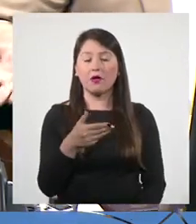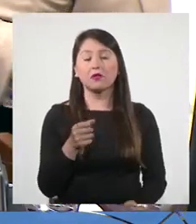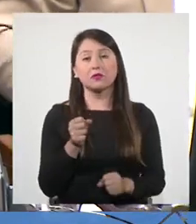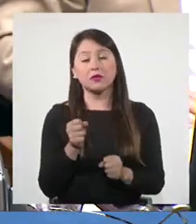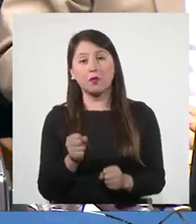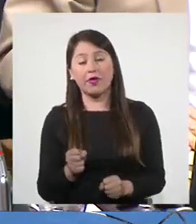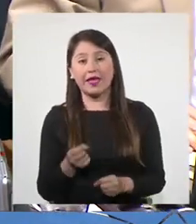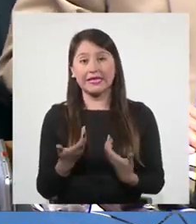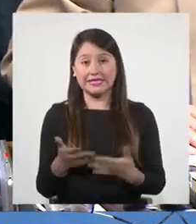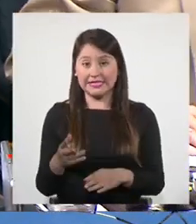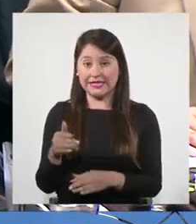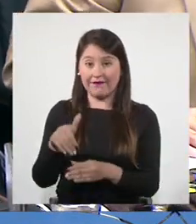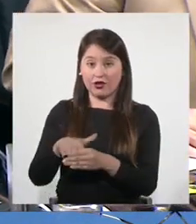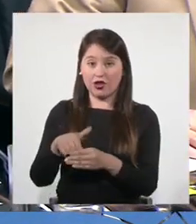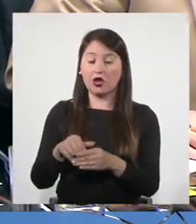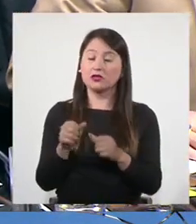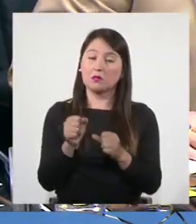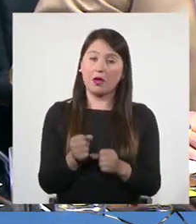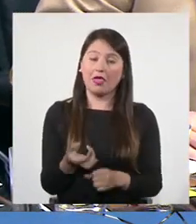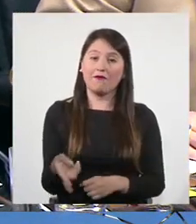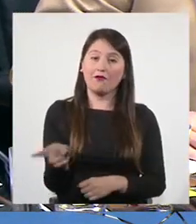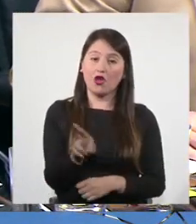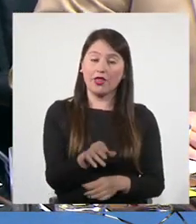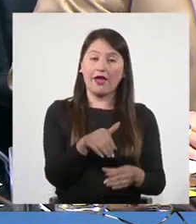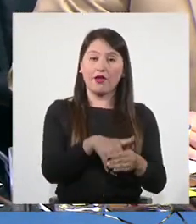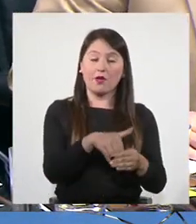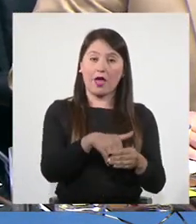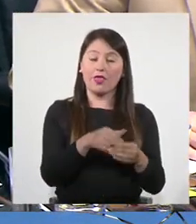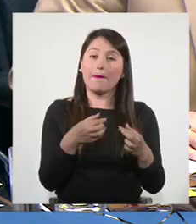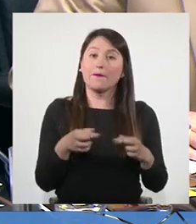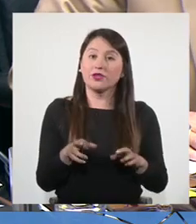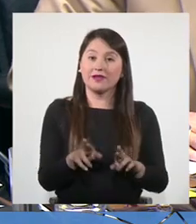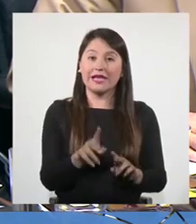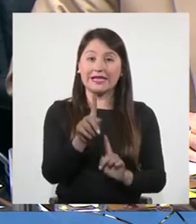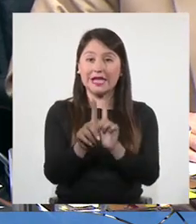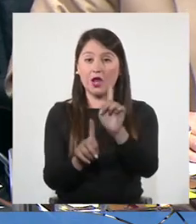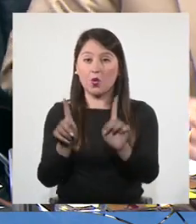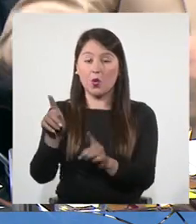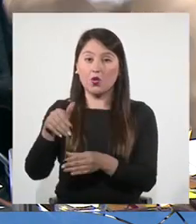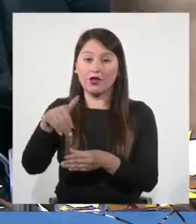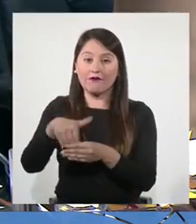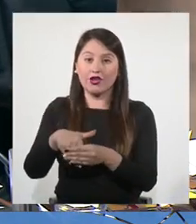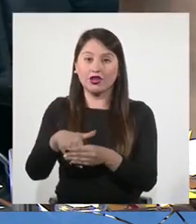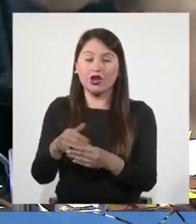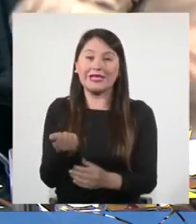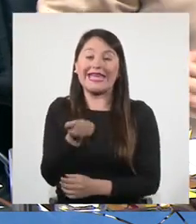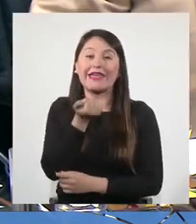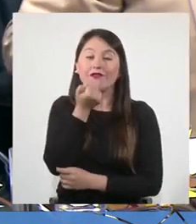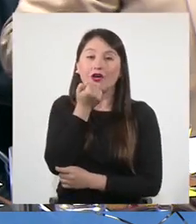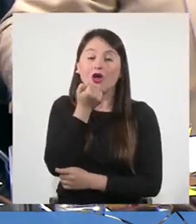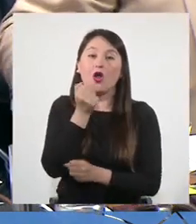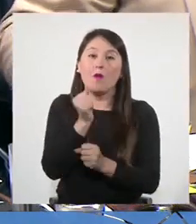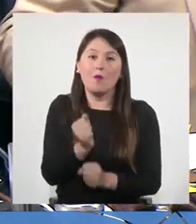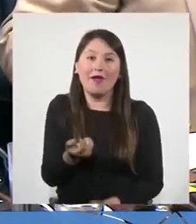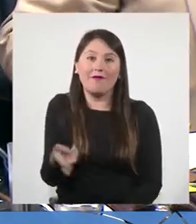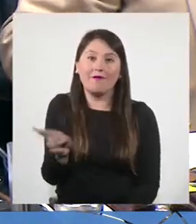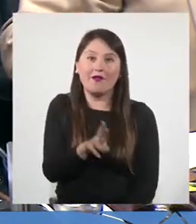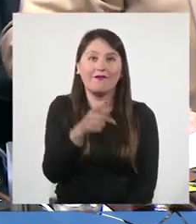nuevo. Ahora, la posibilidad es que lo volvamos a votar, a ver si alguno de los que votó recién equivocadamente lo vuelve a